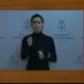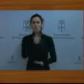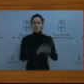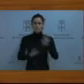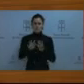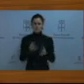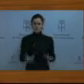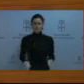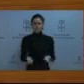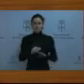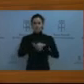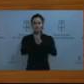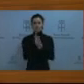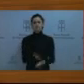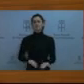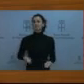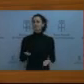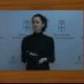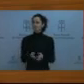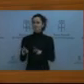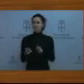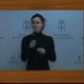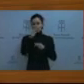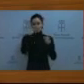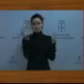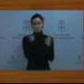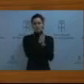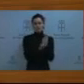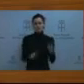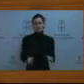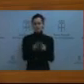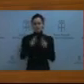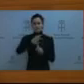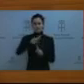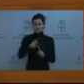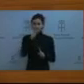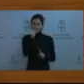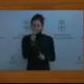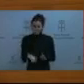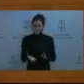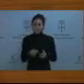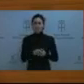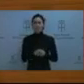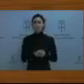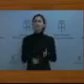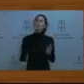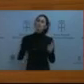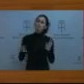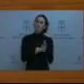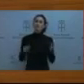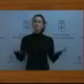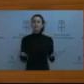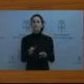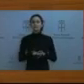finalmente, piden que en la compra pública se incluyan cláusulas sociales y medioambientales. Hasta ahí todo perfecto. Pero añaden, para